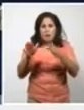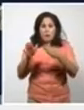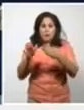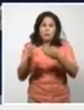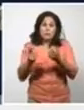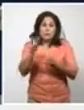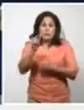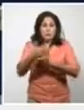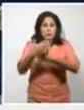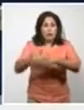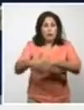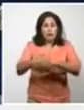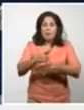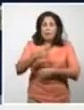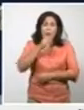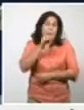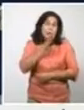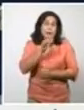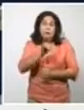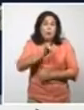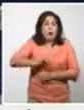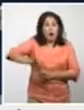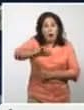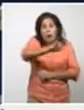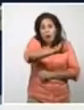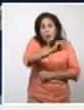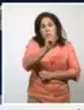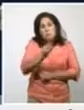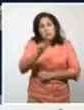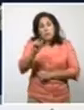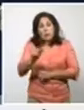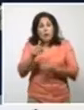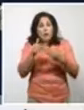Hay un denominador común: lo último que dan apertura es